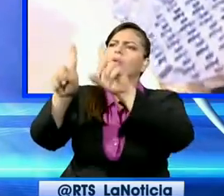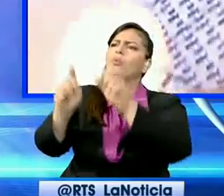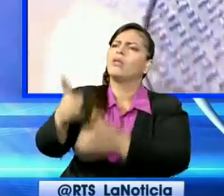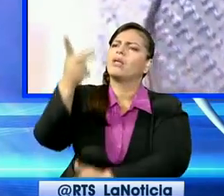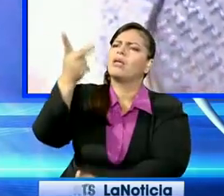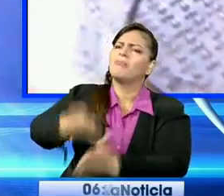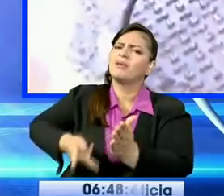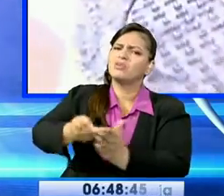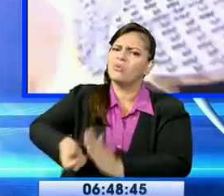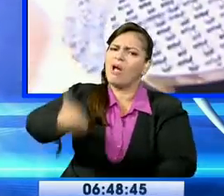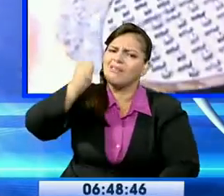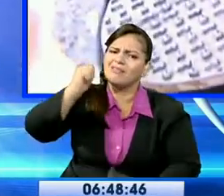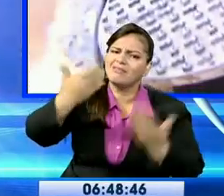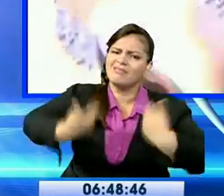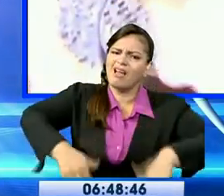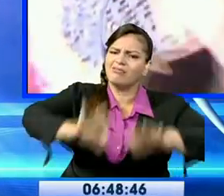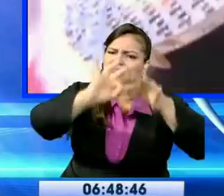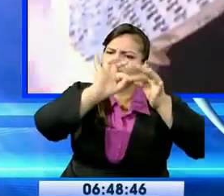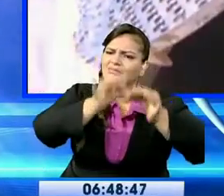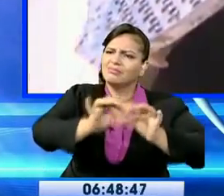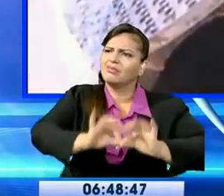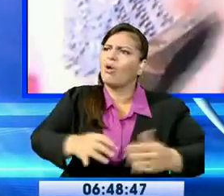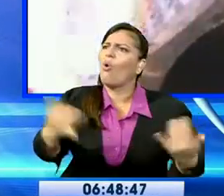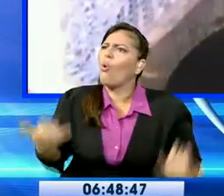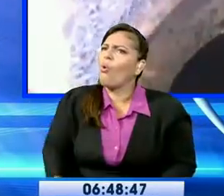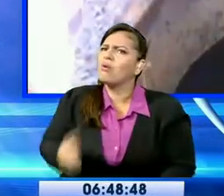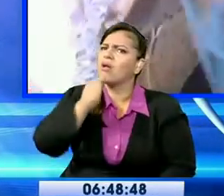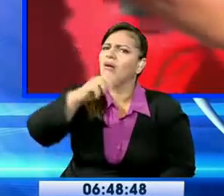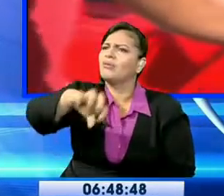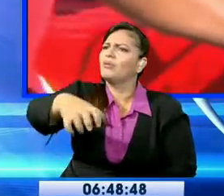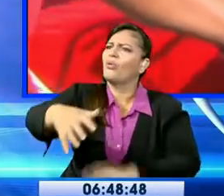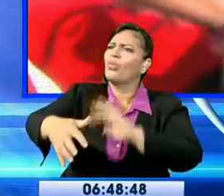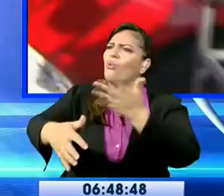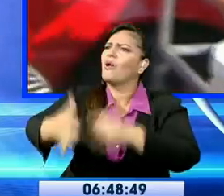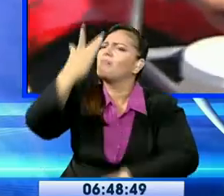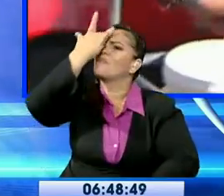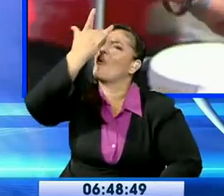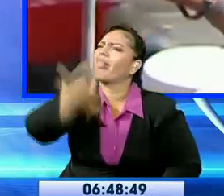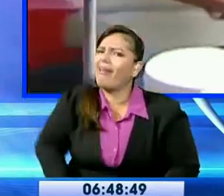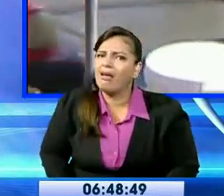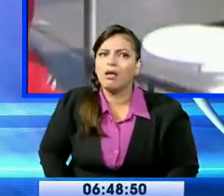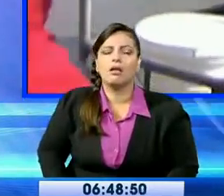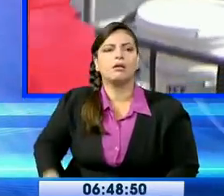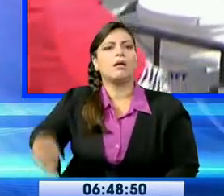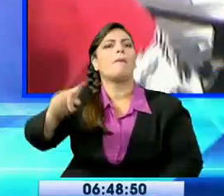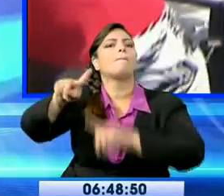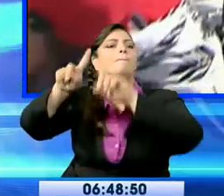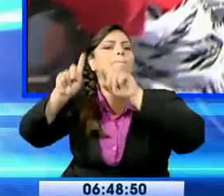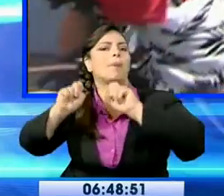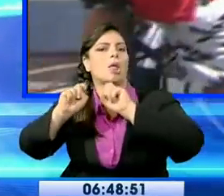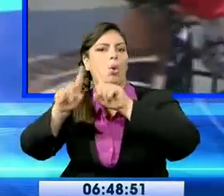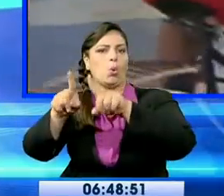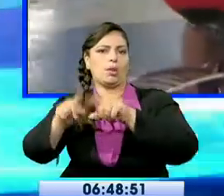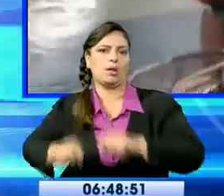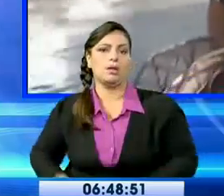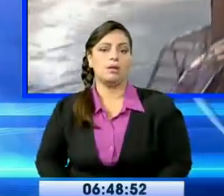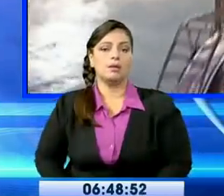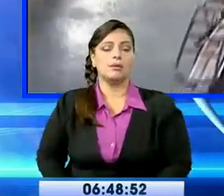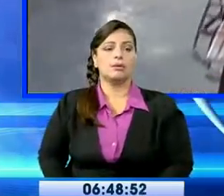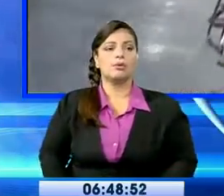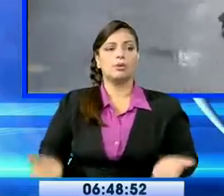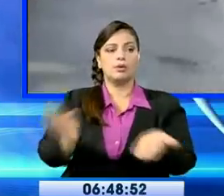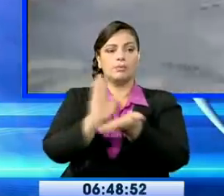reanudado el servicio y algo ha sucedido, ¿verdad?, que hoy están sin agua, moradores del bloque 1 de